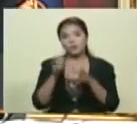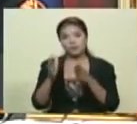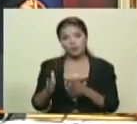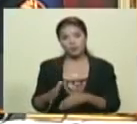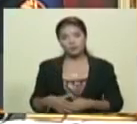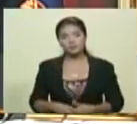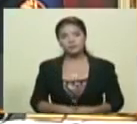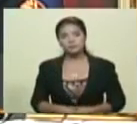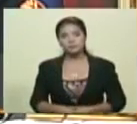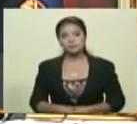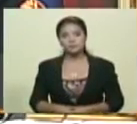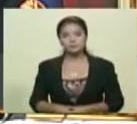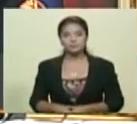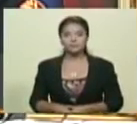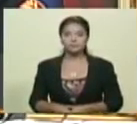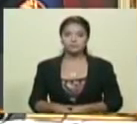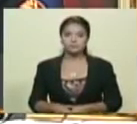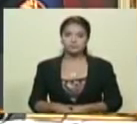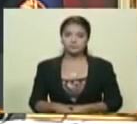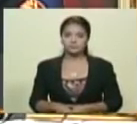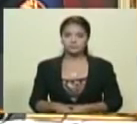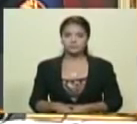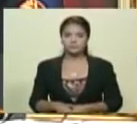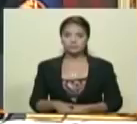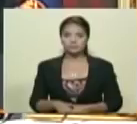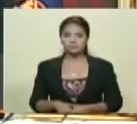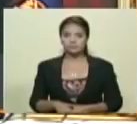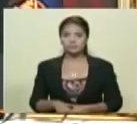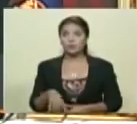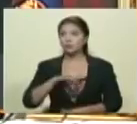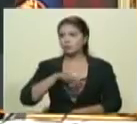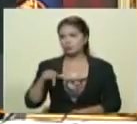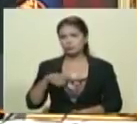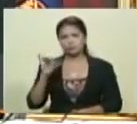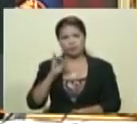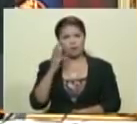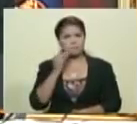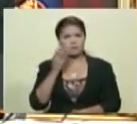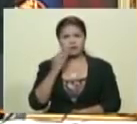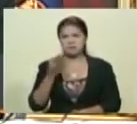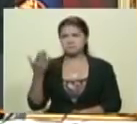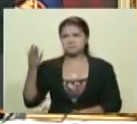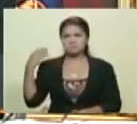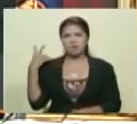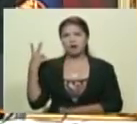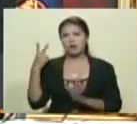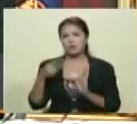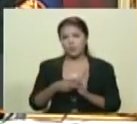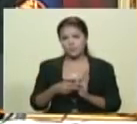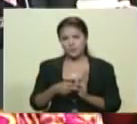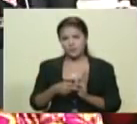gobernadoras. Correcto, ¿no? Ya nosotros hemos vivido elección de gobernadores en el 2000.